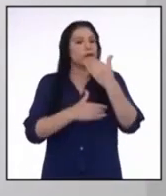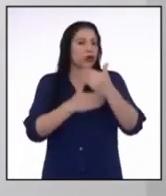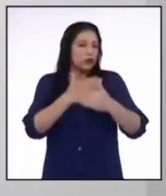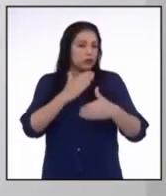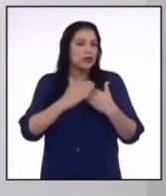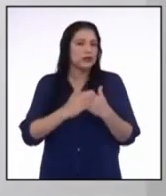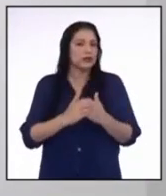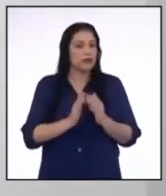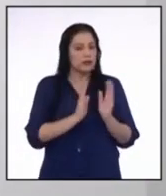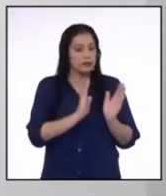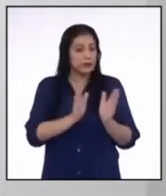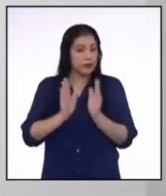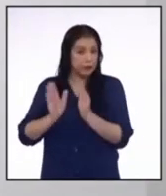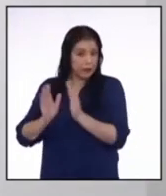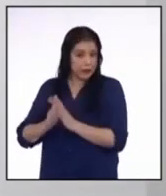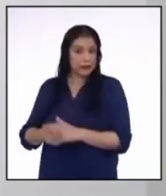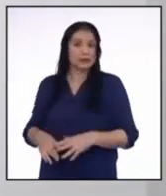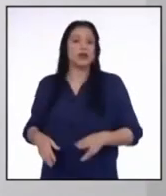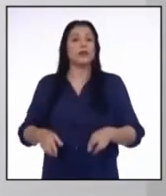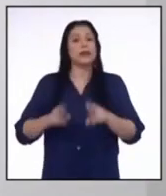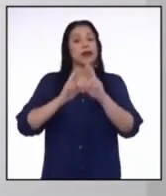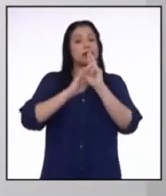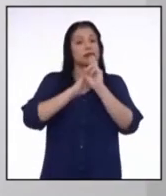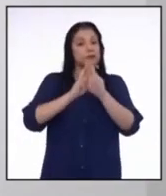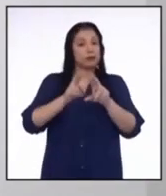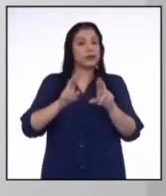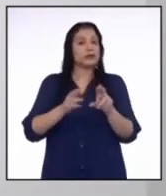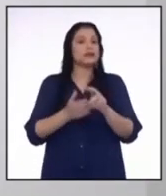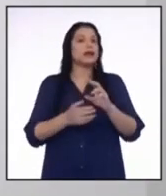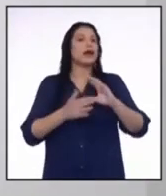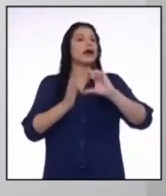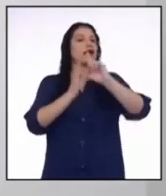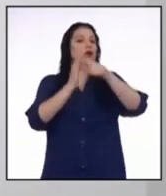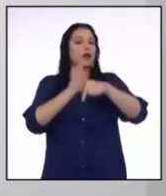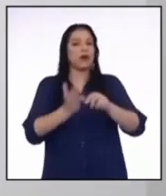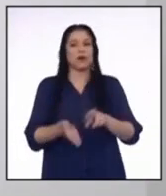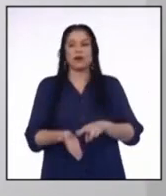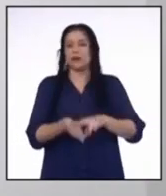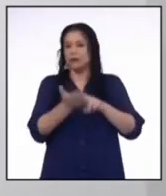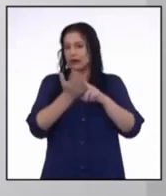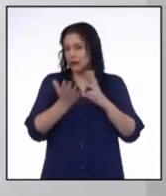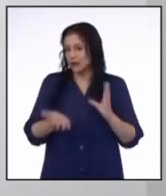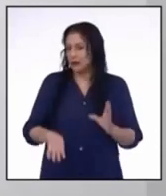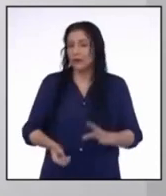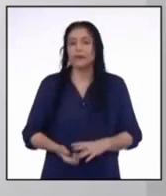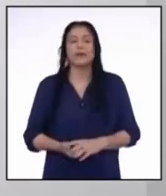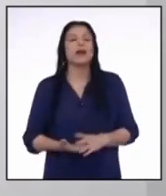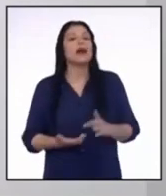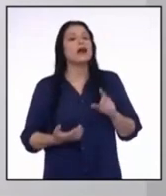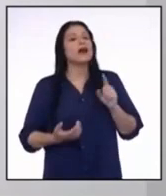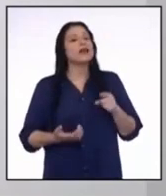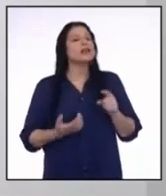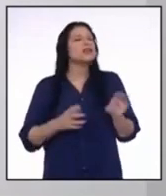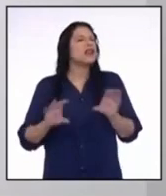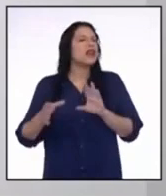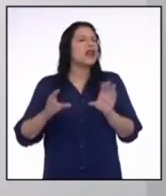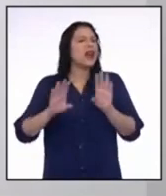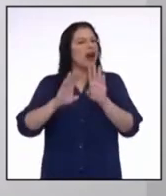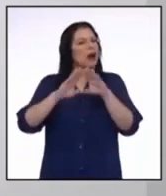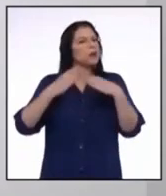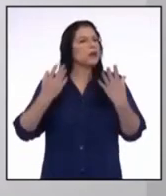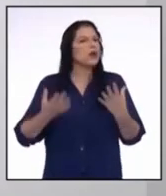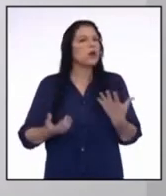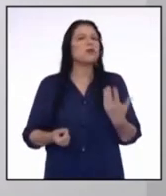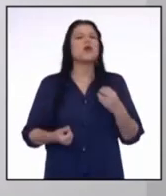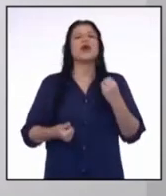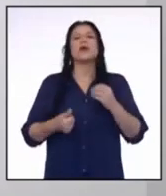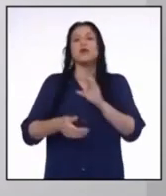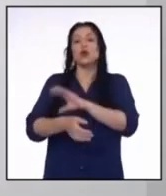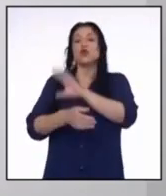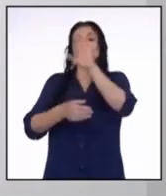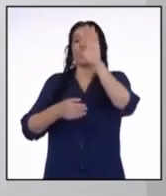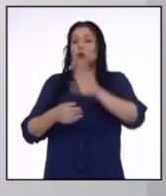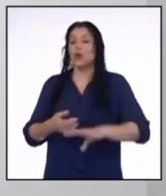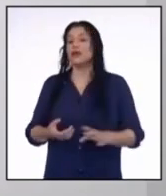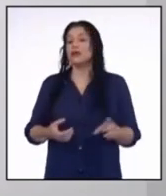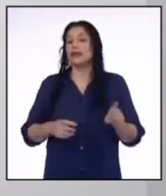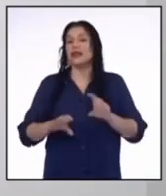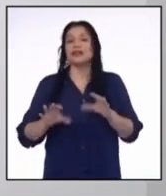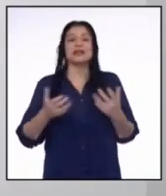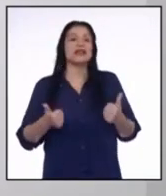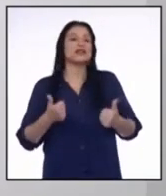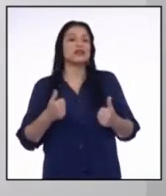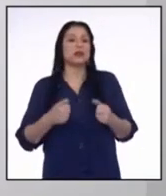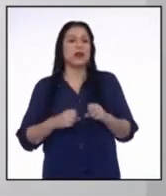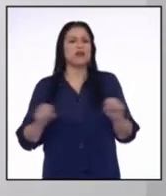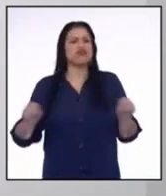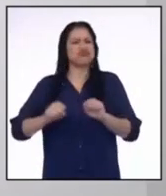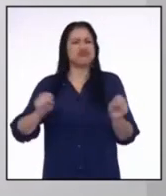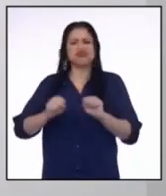de preparación, respuesta y rehabilitación. Se creó como consecuencia del desastre originado por